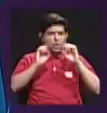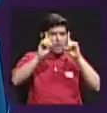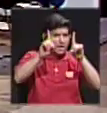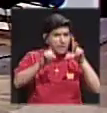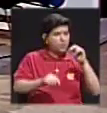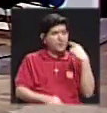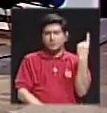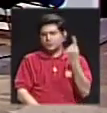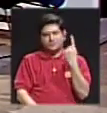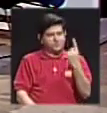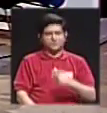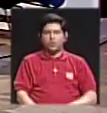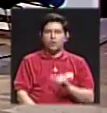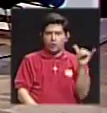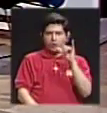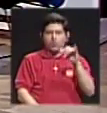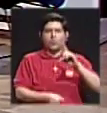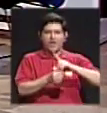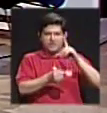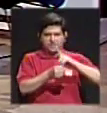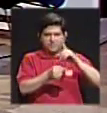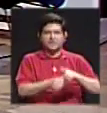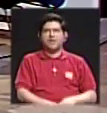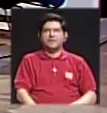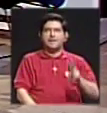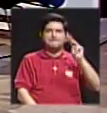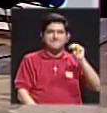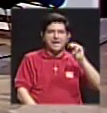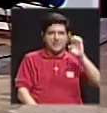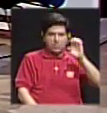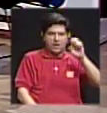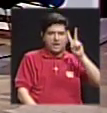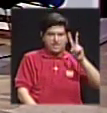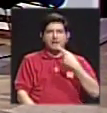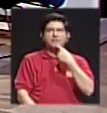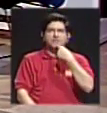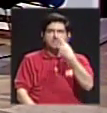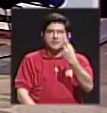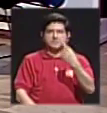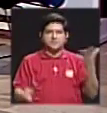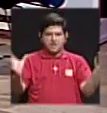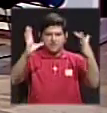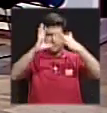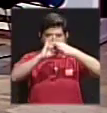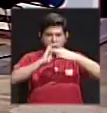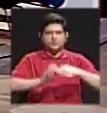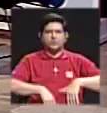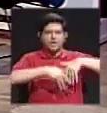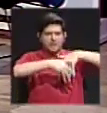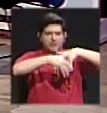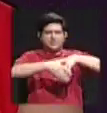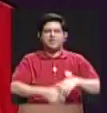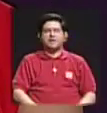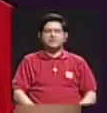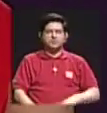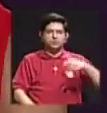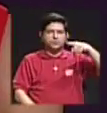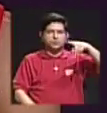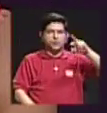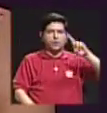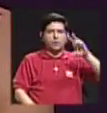única, como les decía. Asimismo, la diputada María Eugenia Venegas señala, en relación con la marcha pro familia del